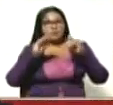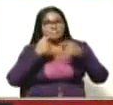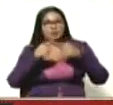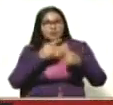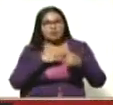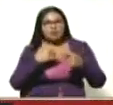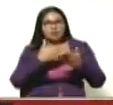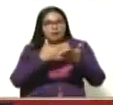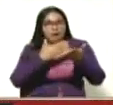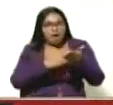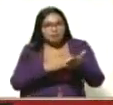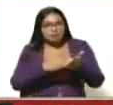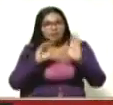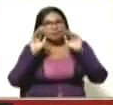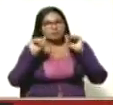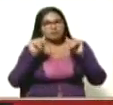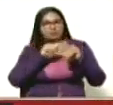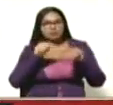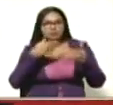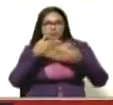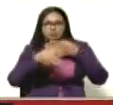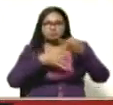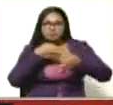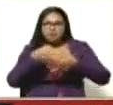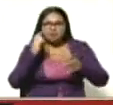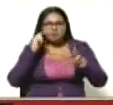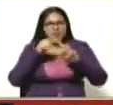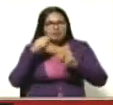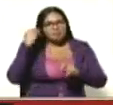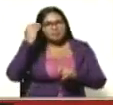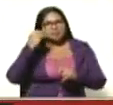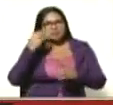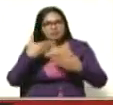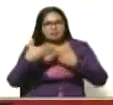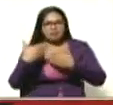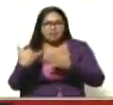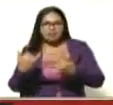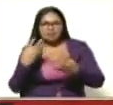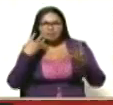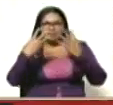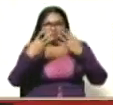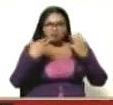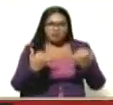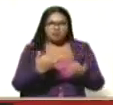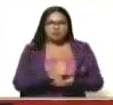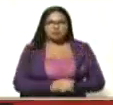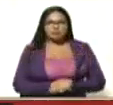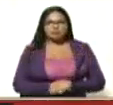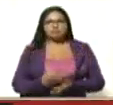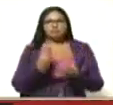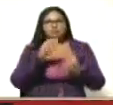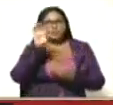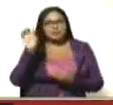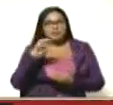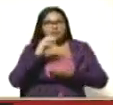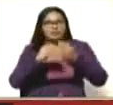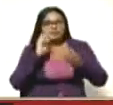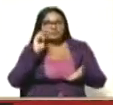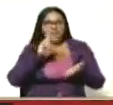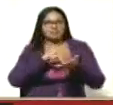quisiera que nos dieran sus expectativas que tienen en relación a este festival. Muchos países se hacen